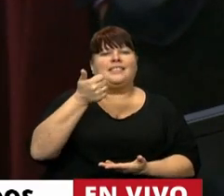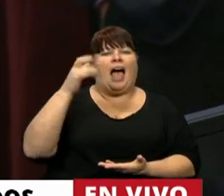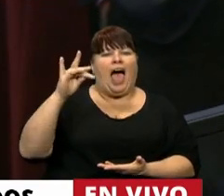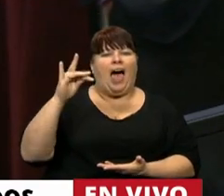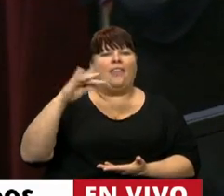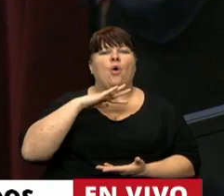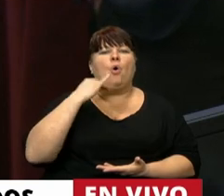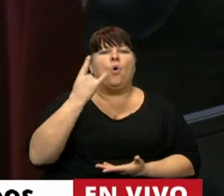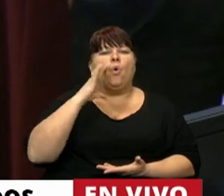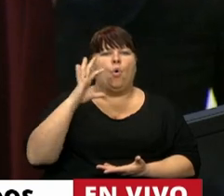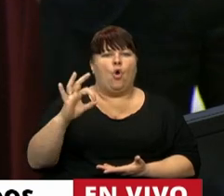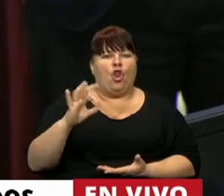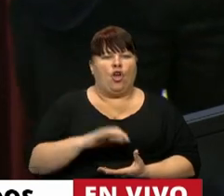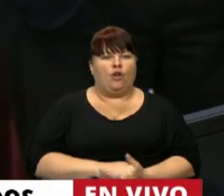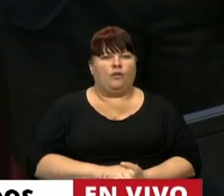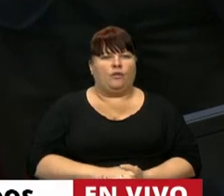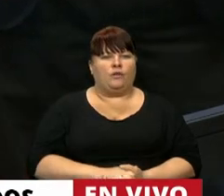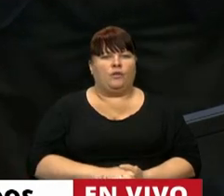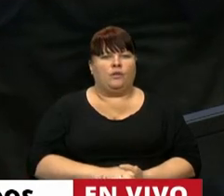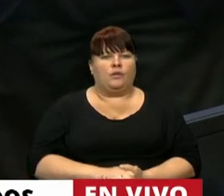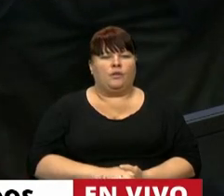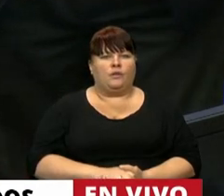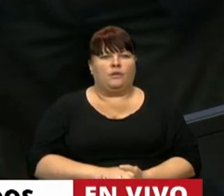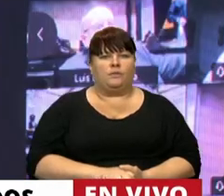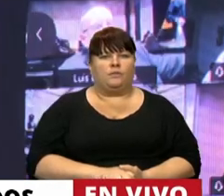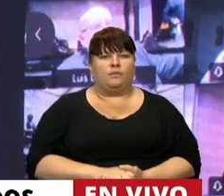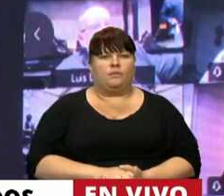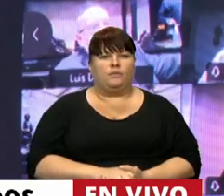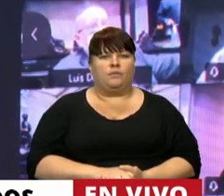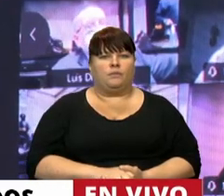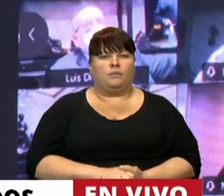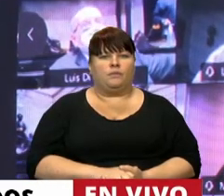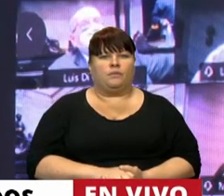Saad Julio Enrique.